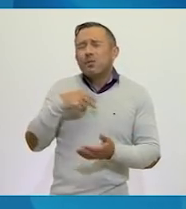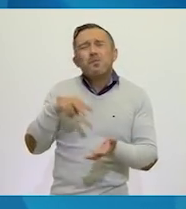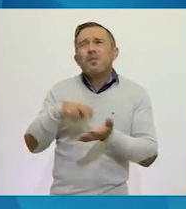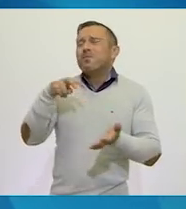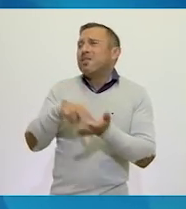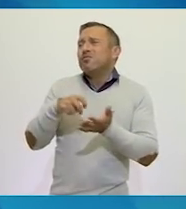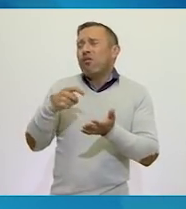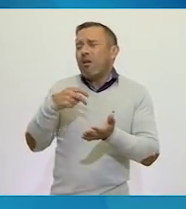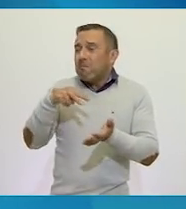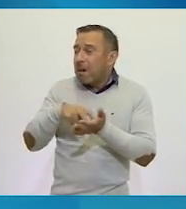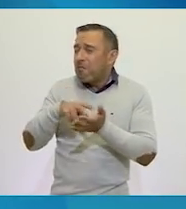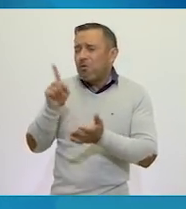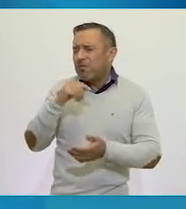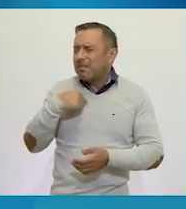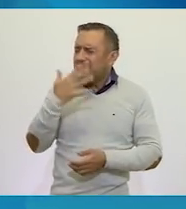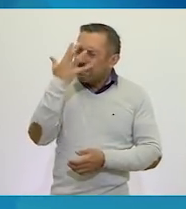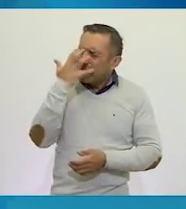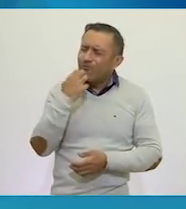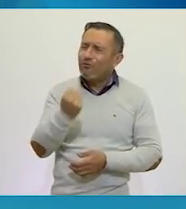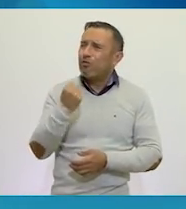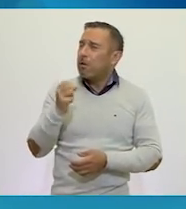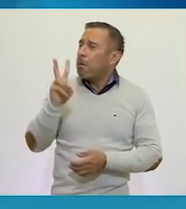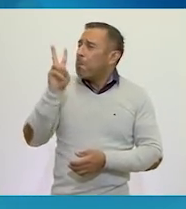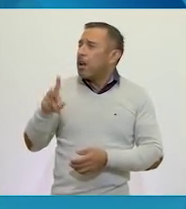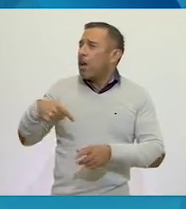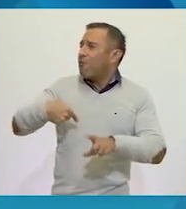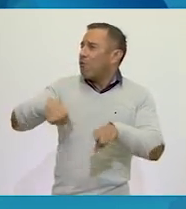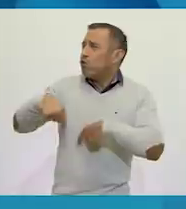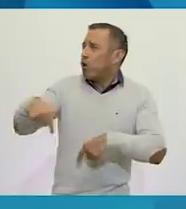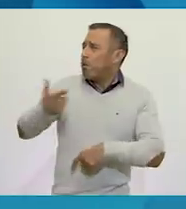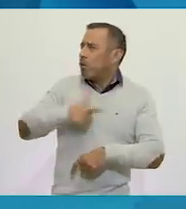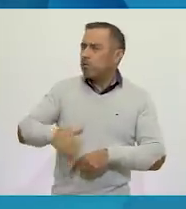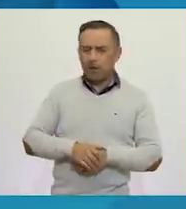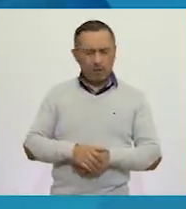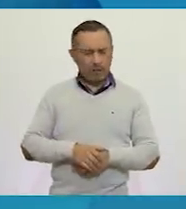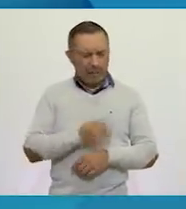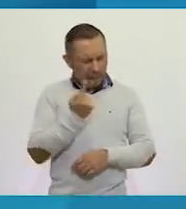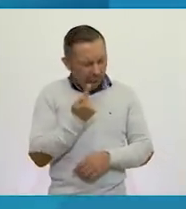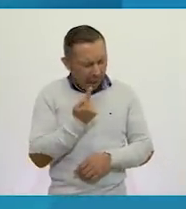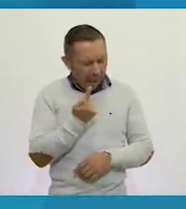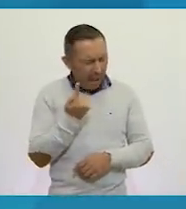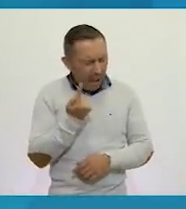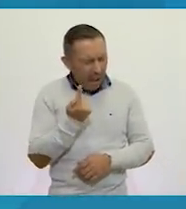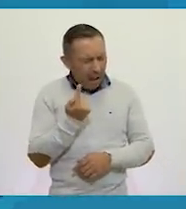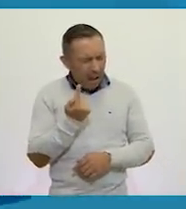don Leopoldo. Es que a mí no me gusta el fútbol. ¿Qué? Pero,